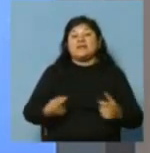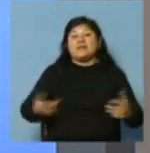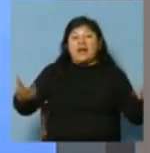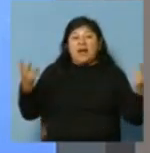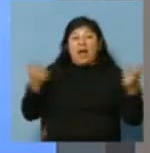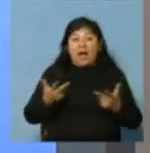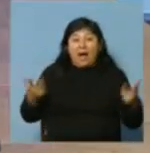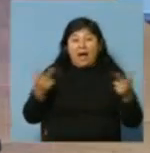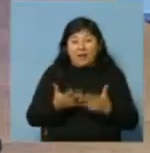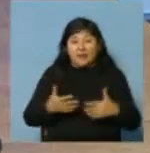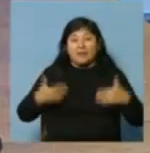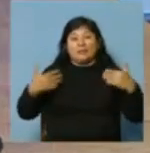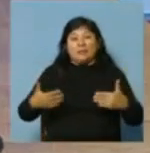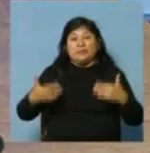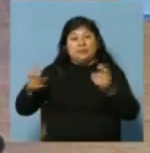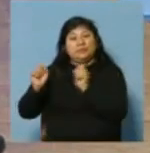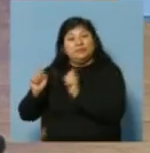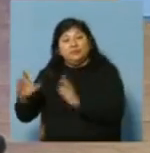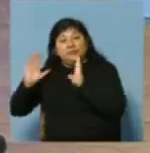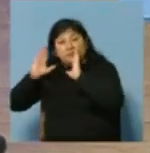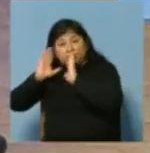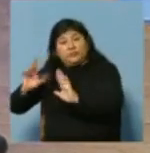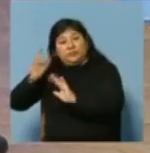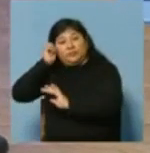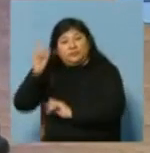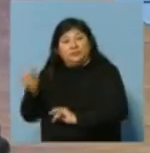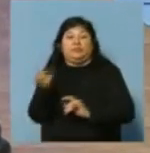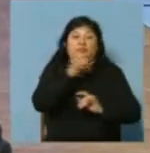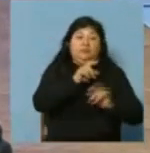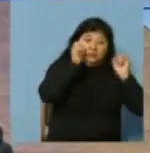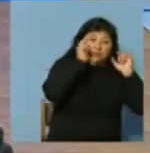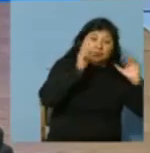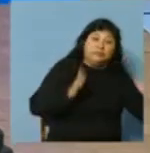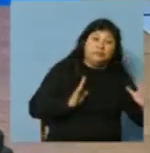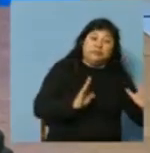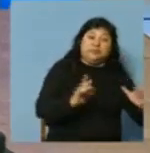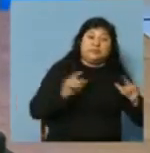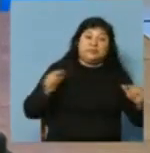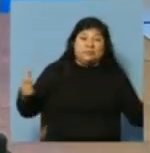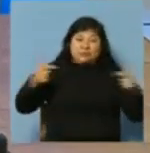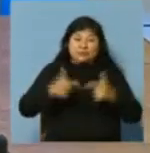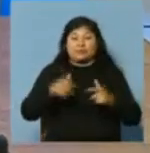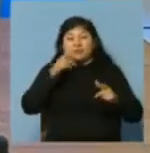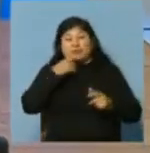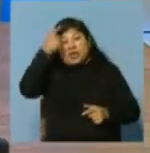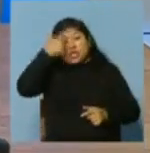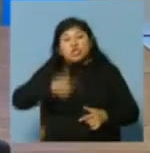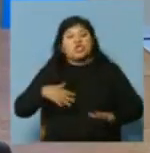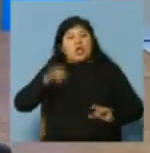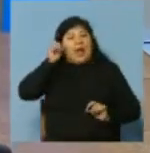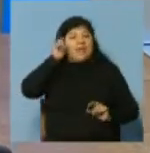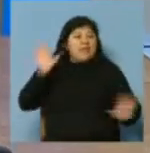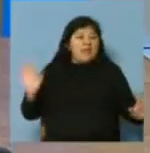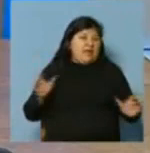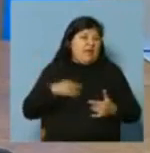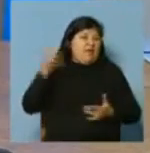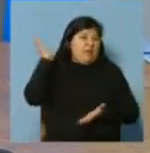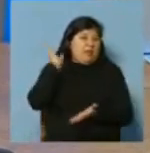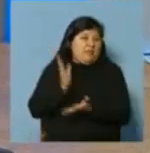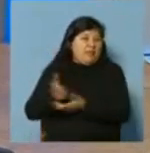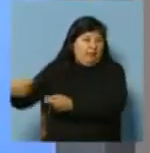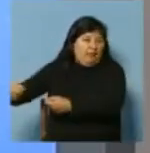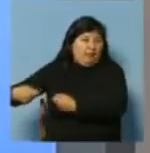entre las dos posturas porque si solamente opinamos por ideologías o por cosas pre impuestas